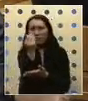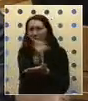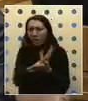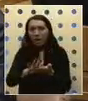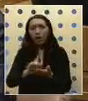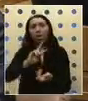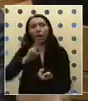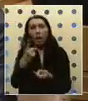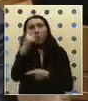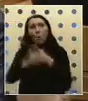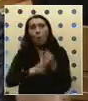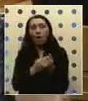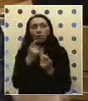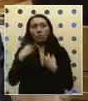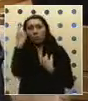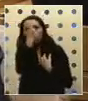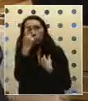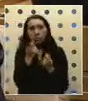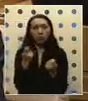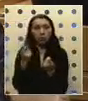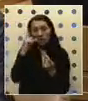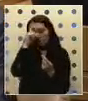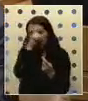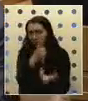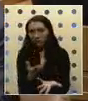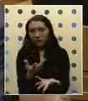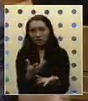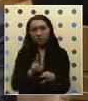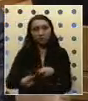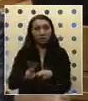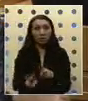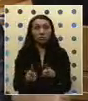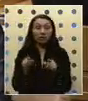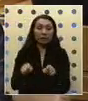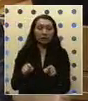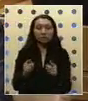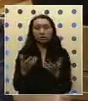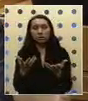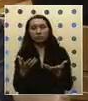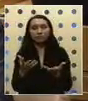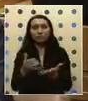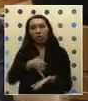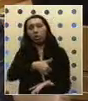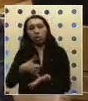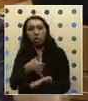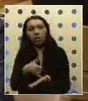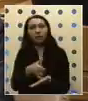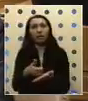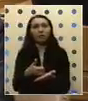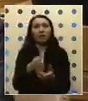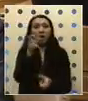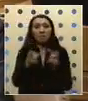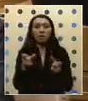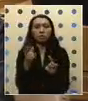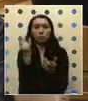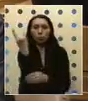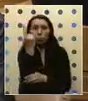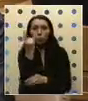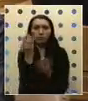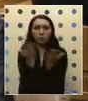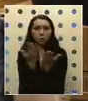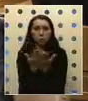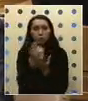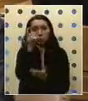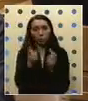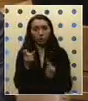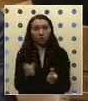cambiando año a año, porque además es muy difícil que lo hagan y esto genera una gran inestabilidad para los que estudian. Todo el